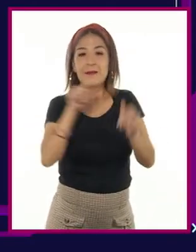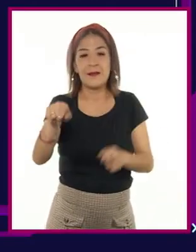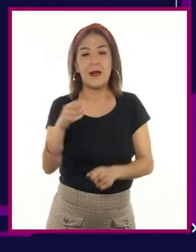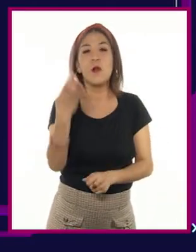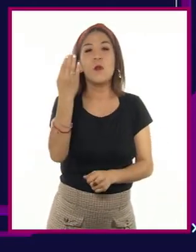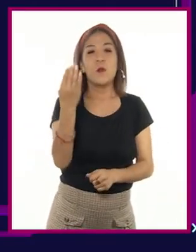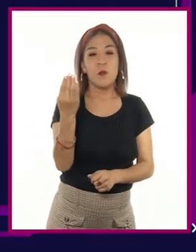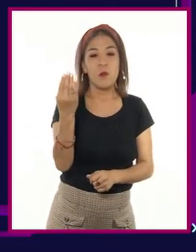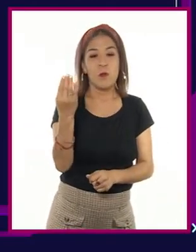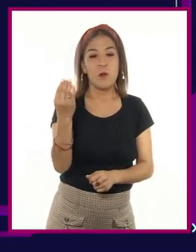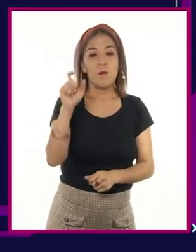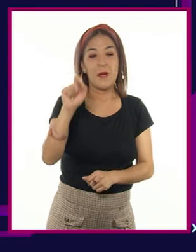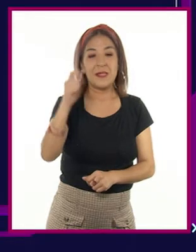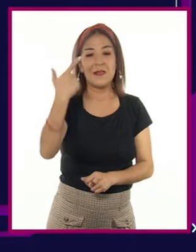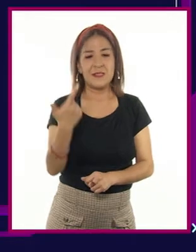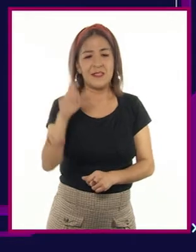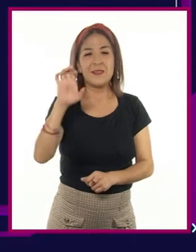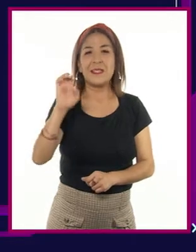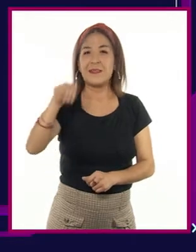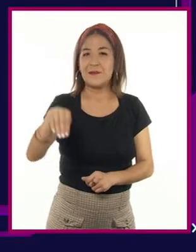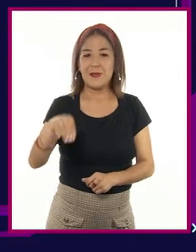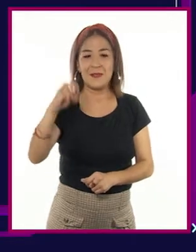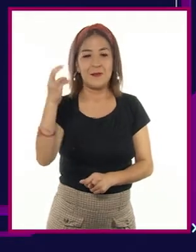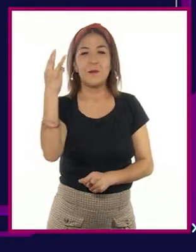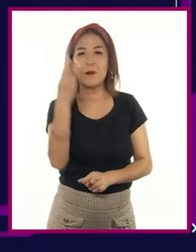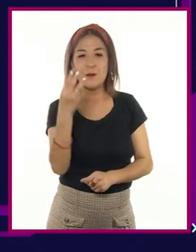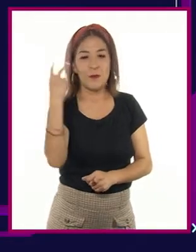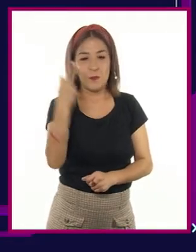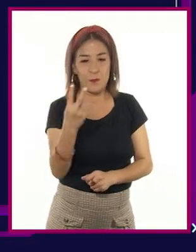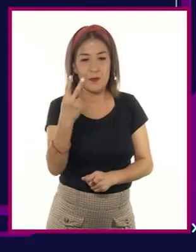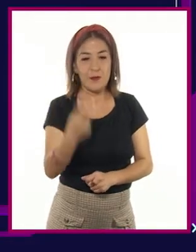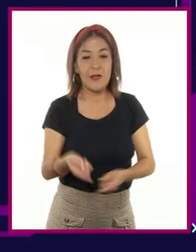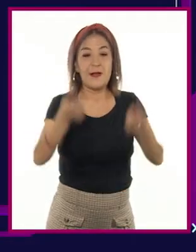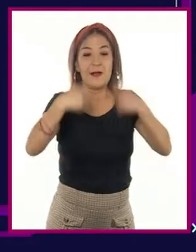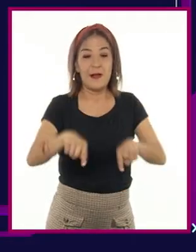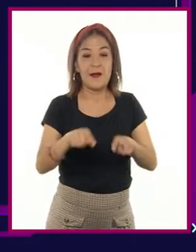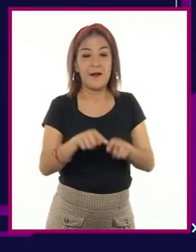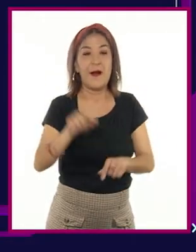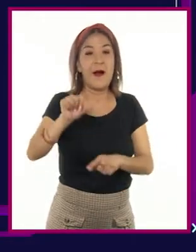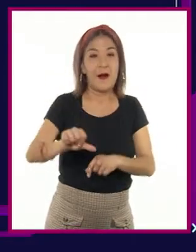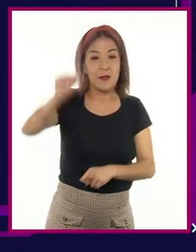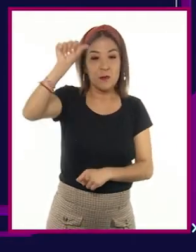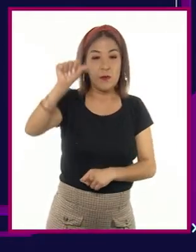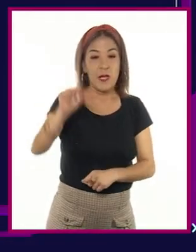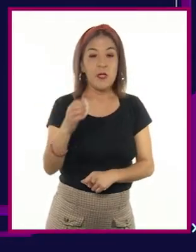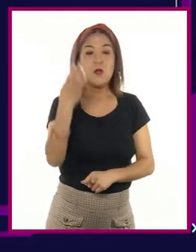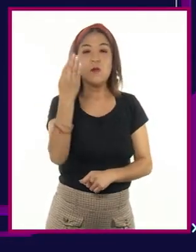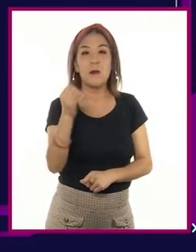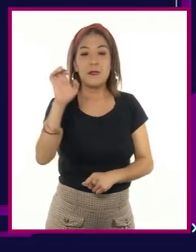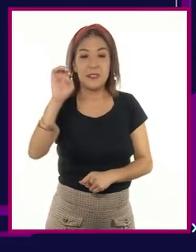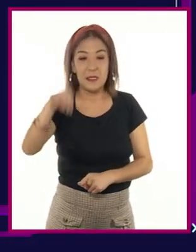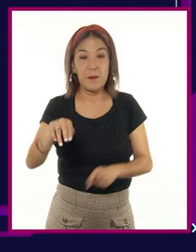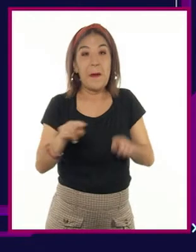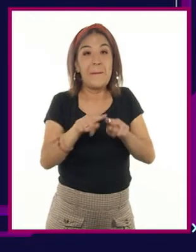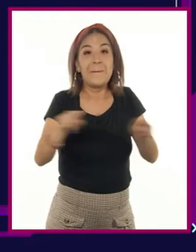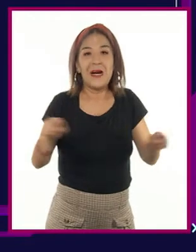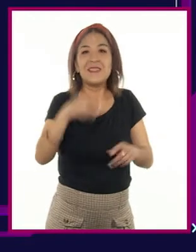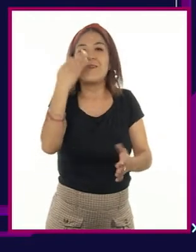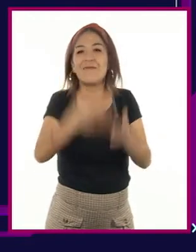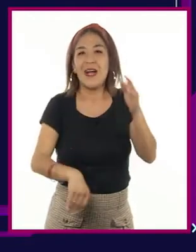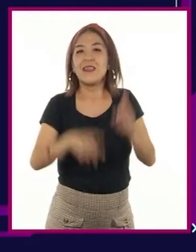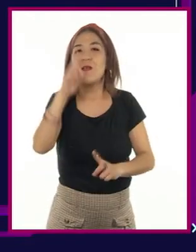cuadrados y la altura es de 9 centímetros que la base es el dato por calcular y la incógnita